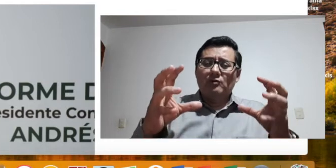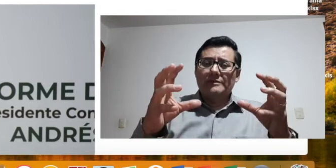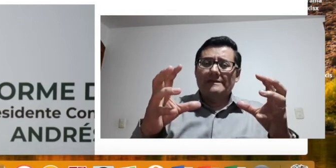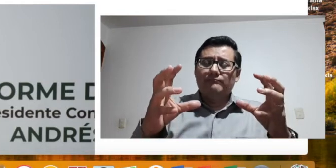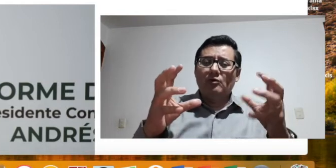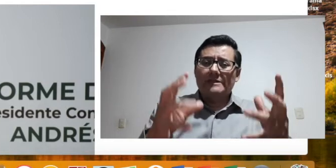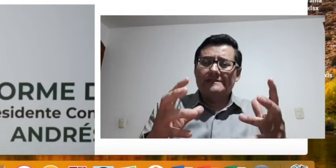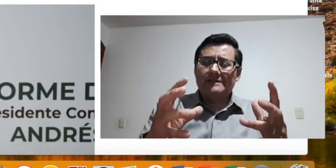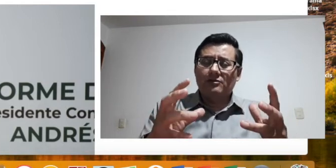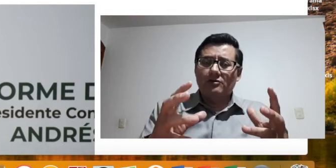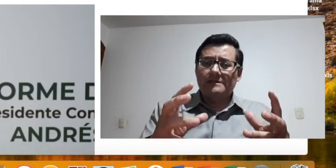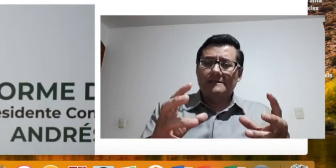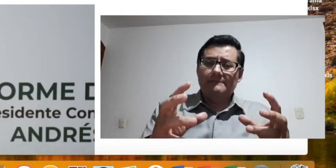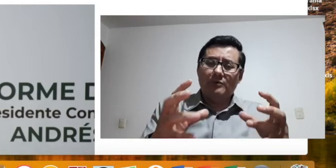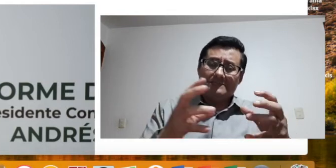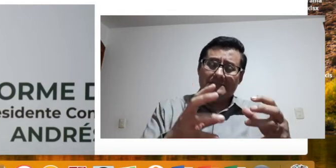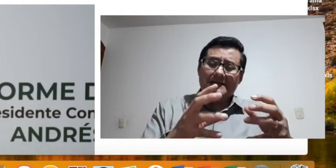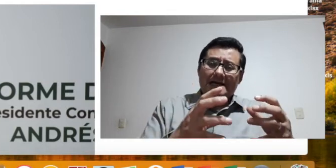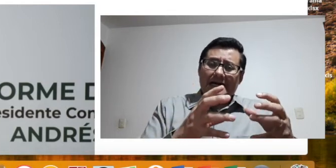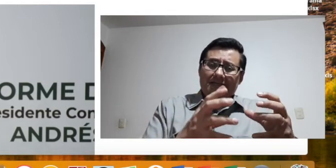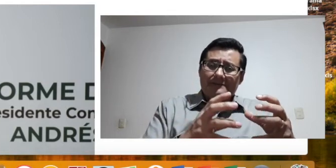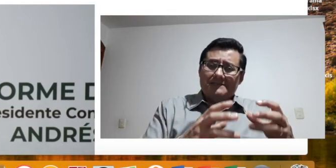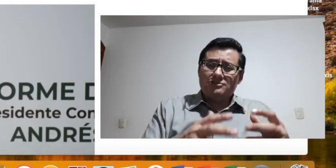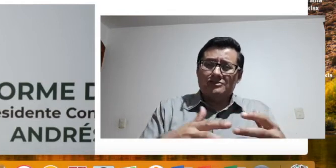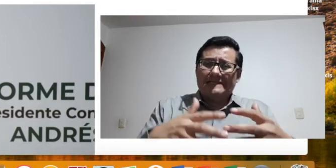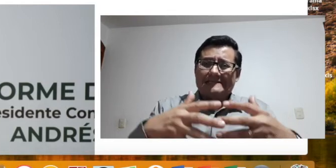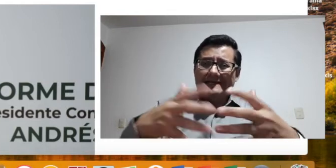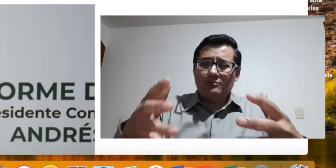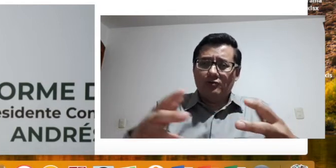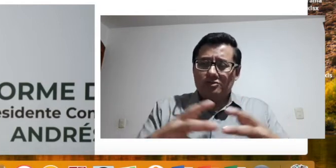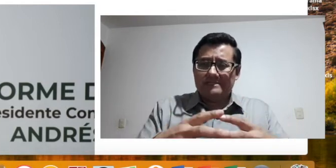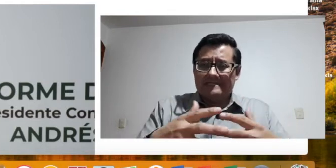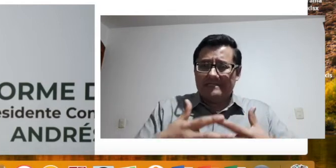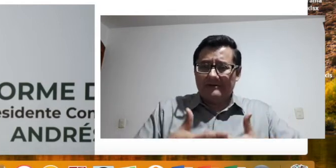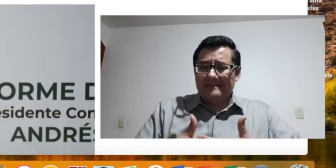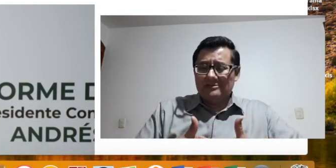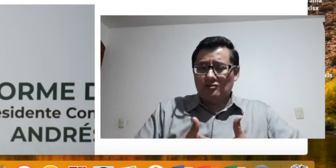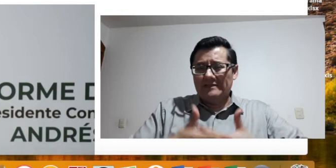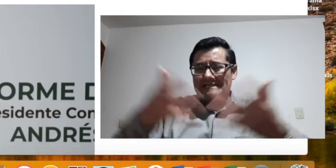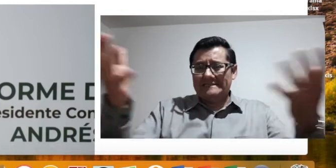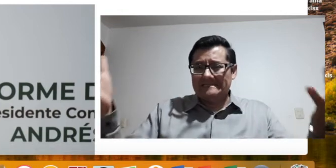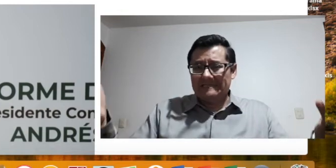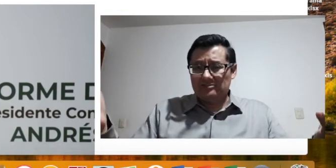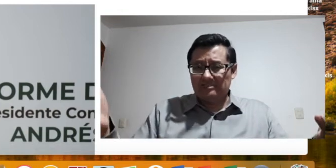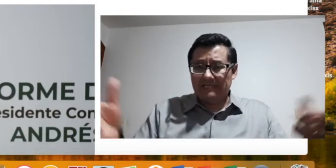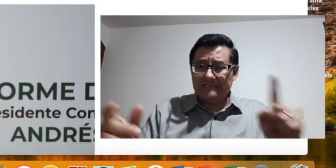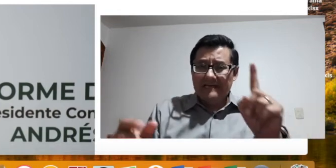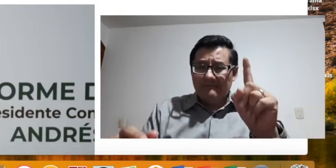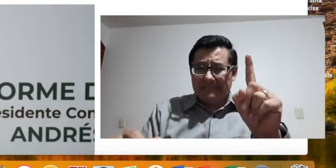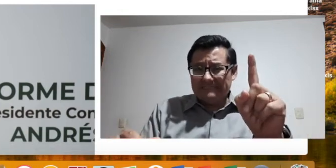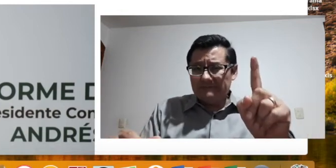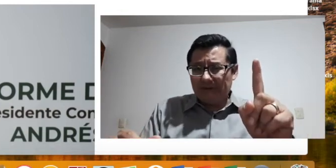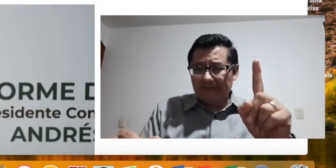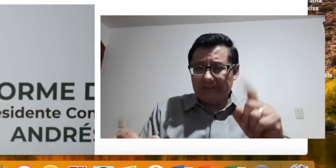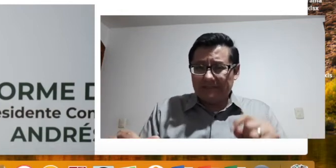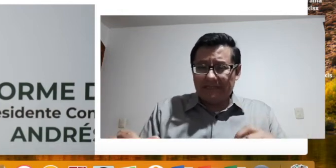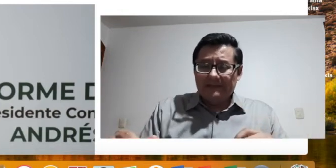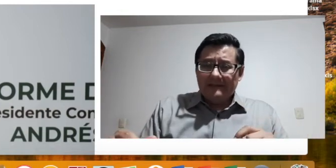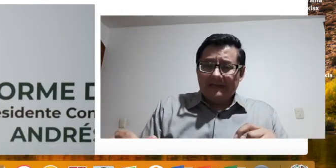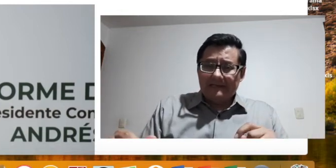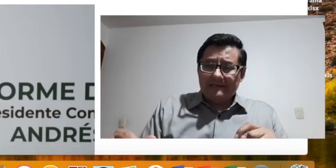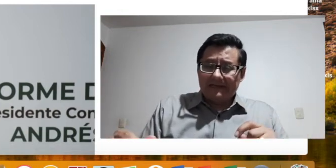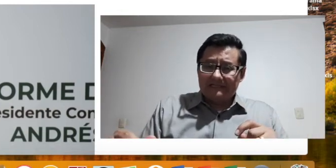el poder político y pues a través de esos tentáculos que estaban en todas las áreas de la sociedad,